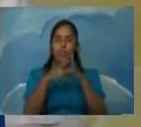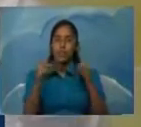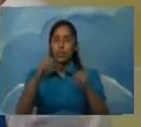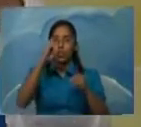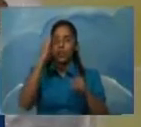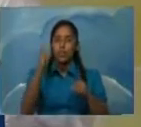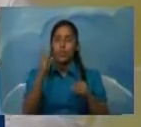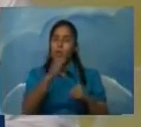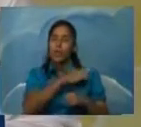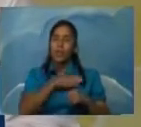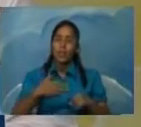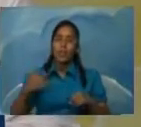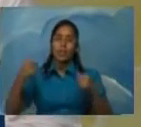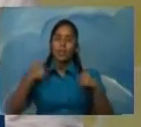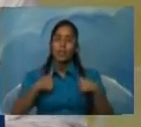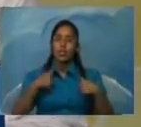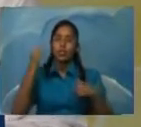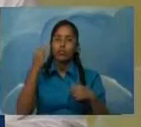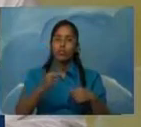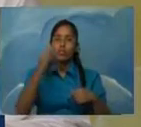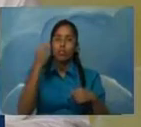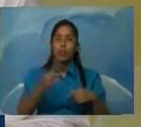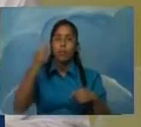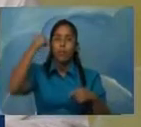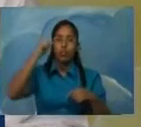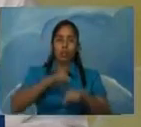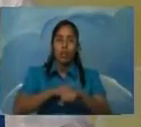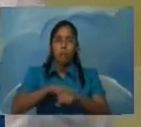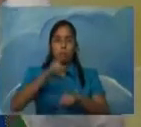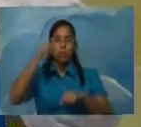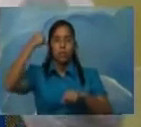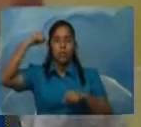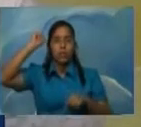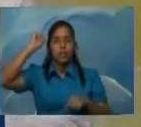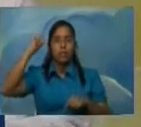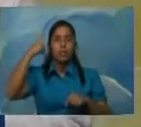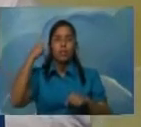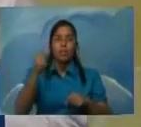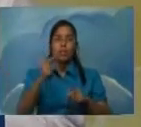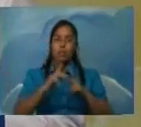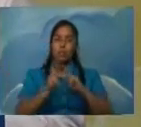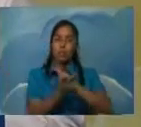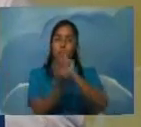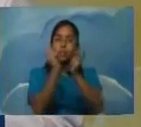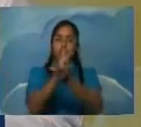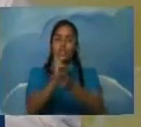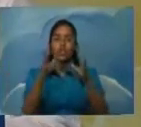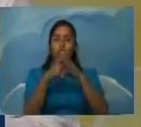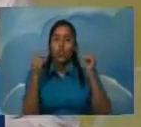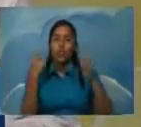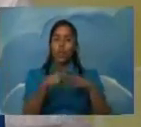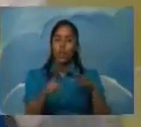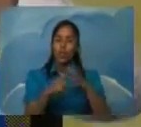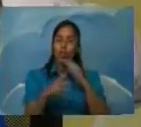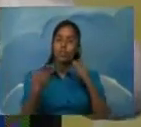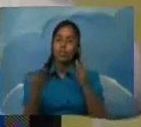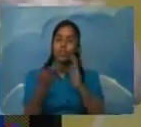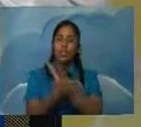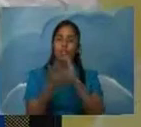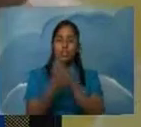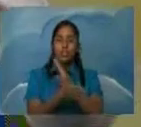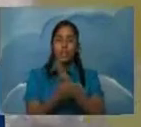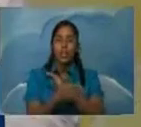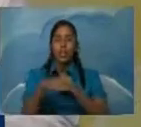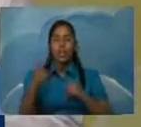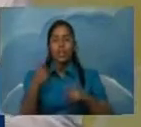quería que ellos siempre recordaran de dónde los había sacado, el proceso, todas las cosas que sucedieron. Y